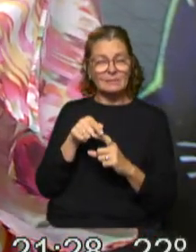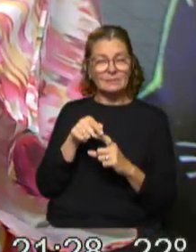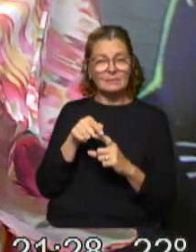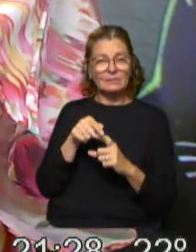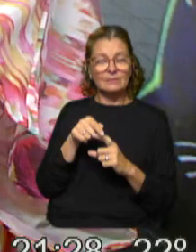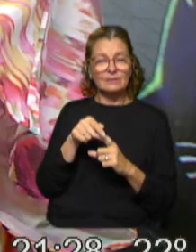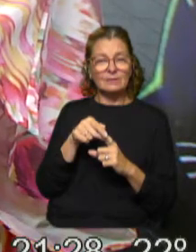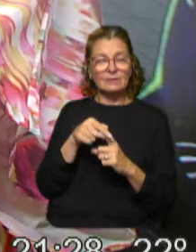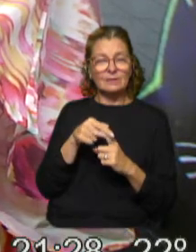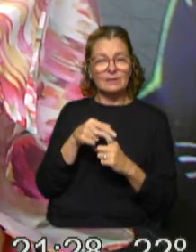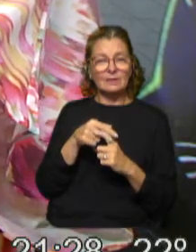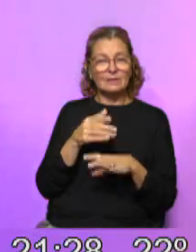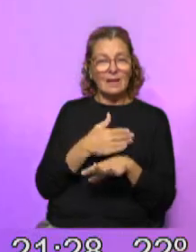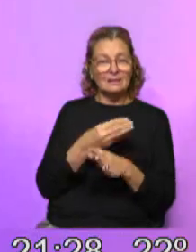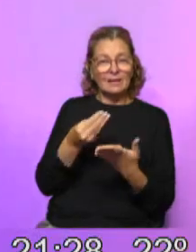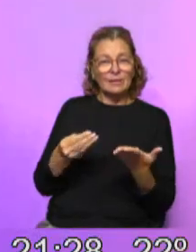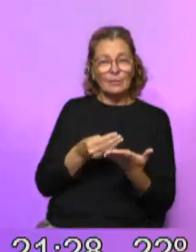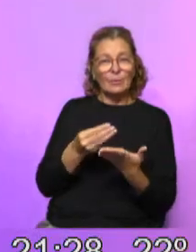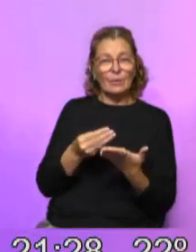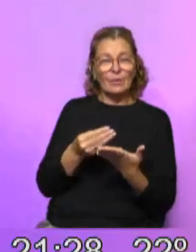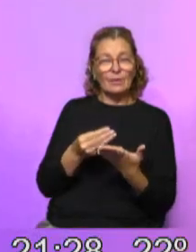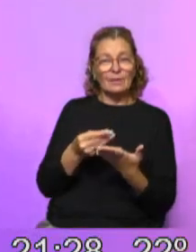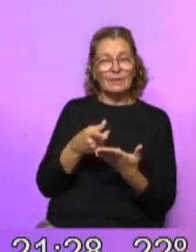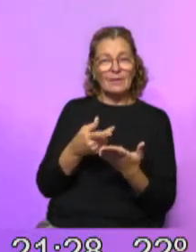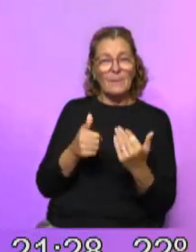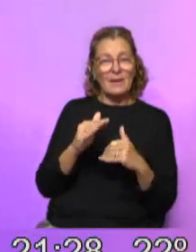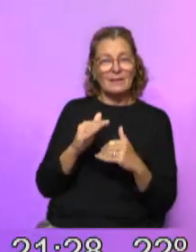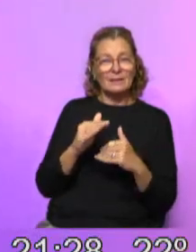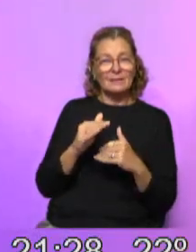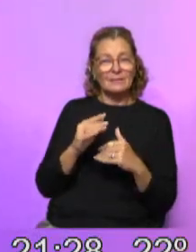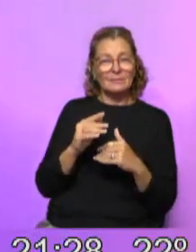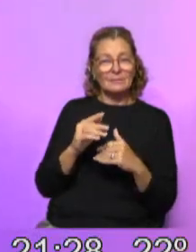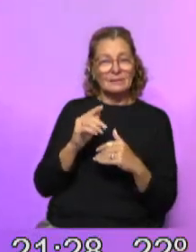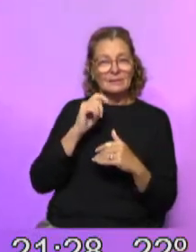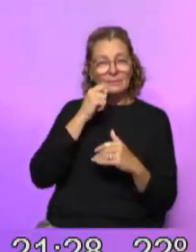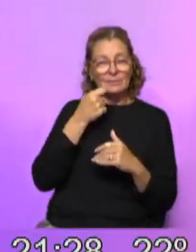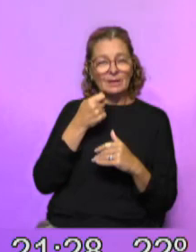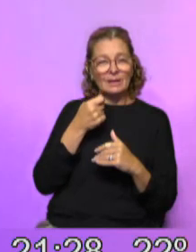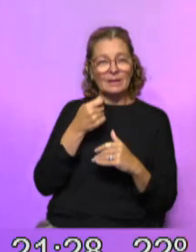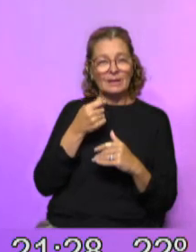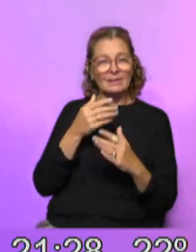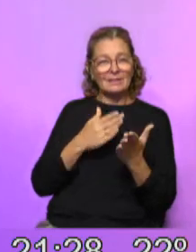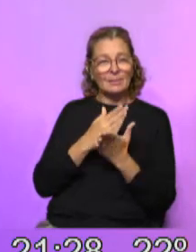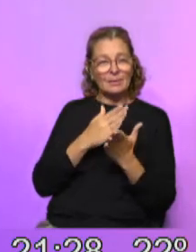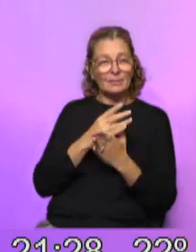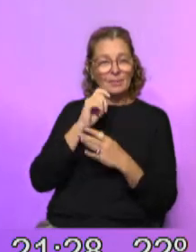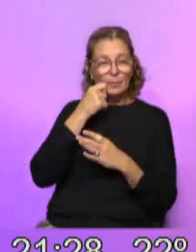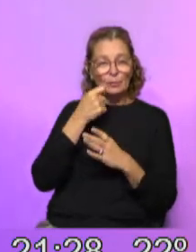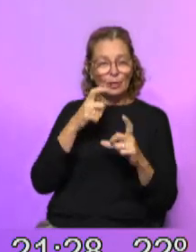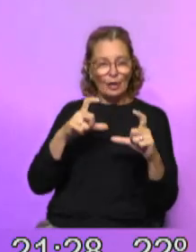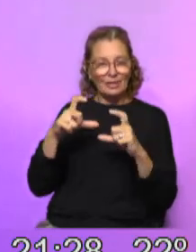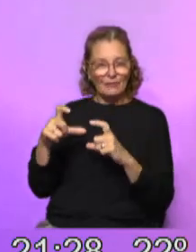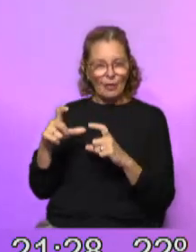No. ¿El dibujo? ¿De dónde nace tu gana de dibujo? Más que nada por el lado de la animación. Bien. Siempre me gustó mucho la animación,